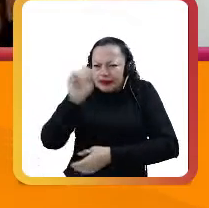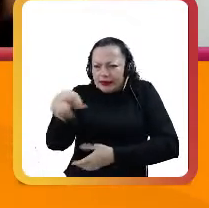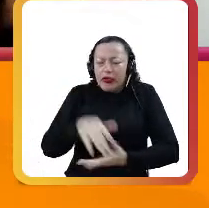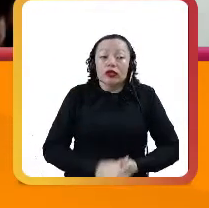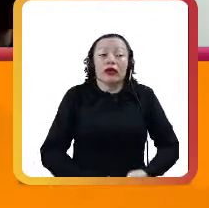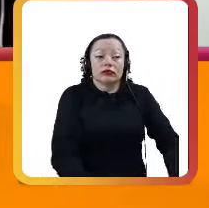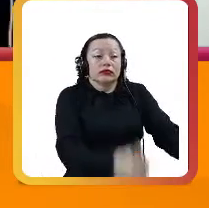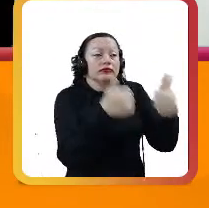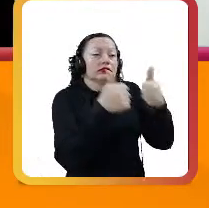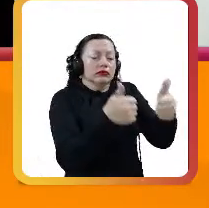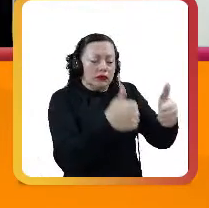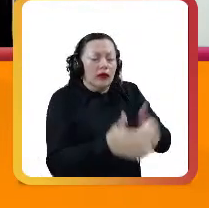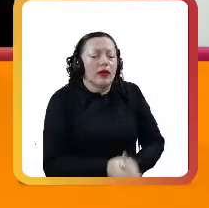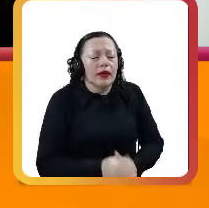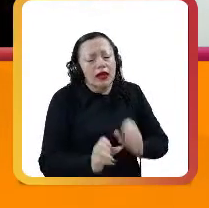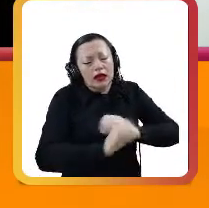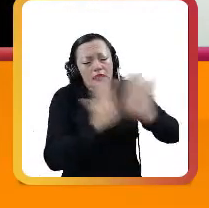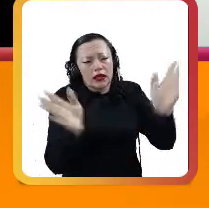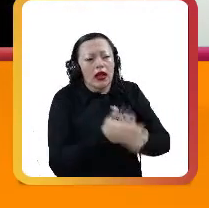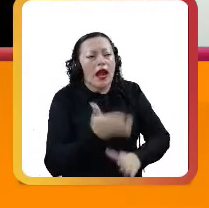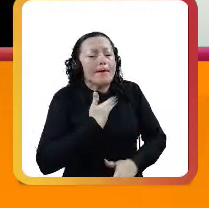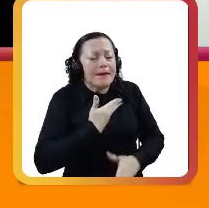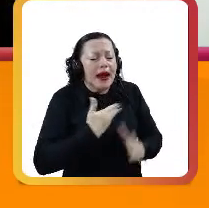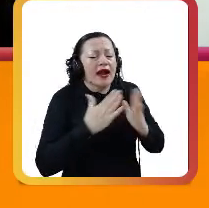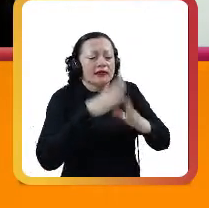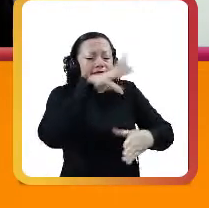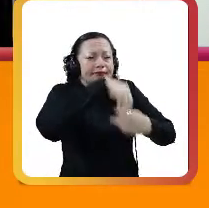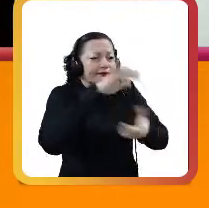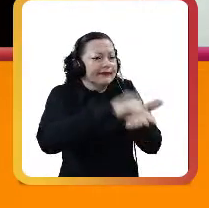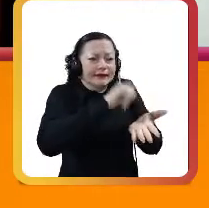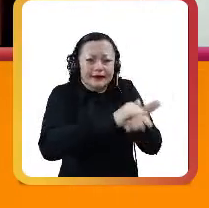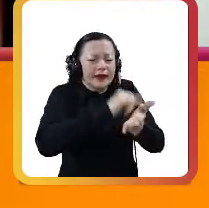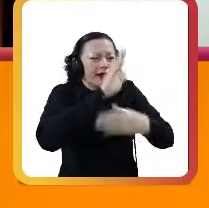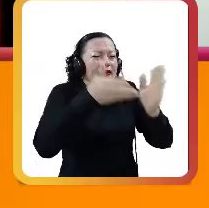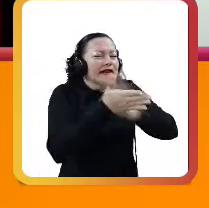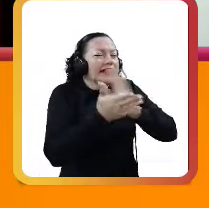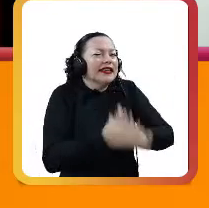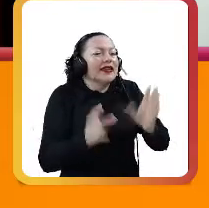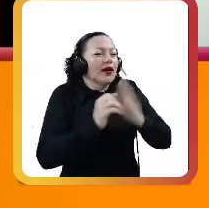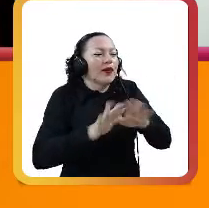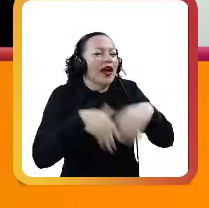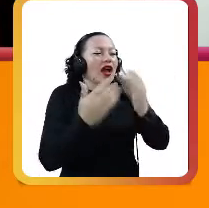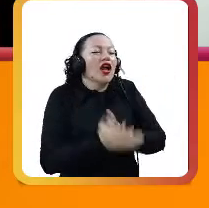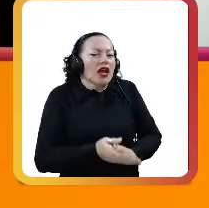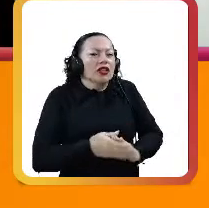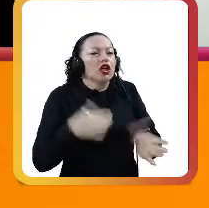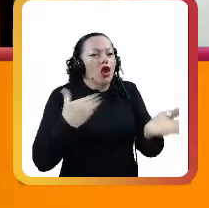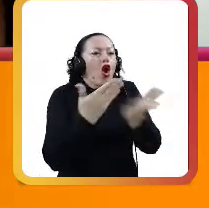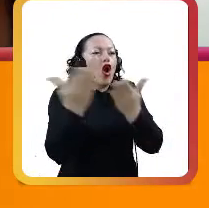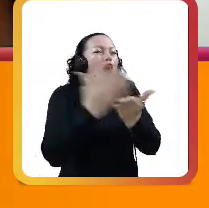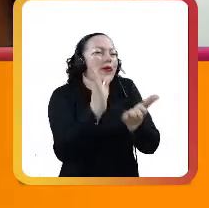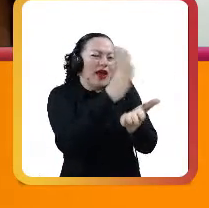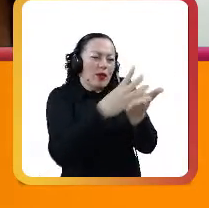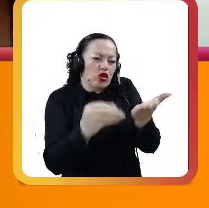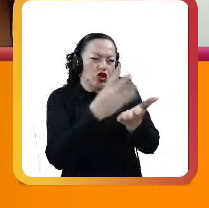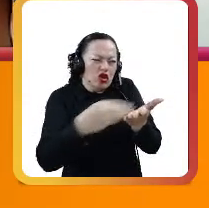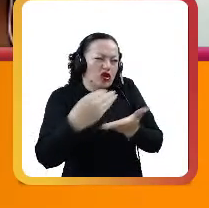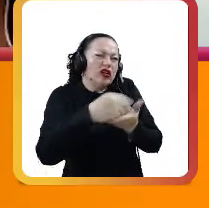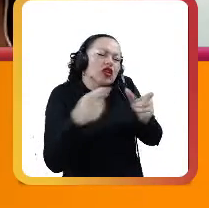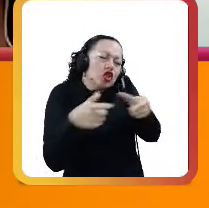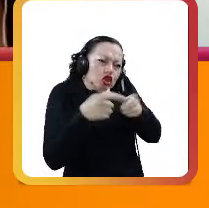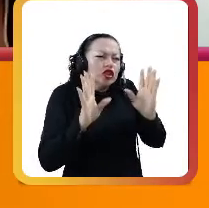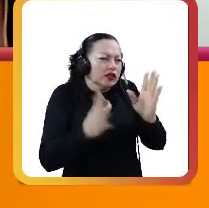Muy bien, sí, claro. Estuve con mi mamá. Pues le mandamos a traer una tortita chiquitica.